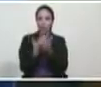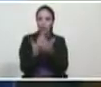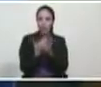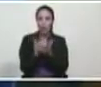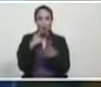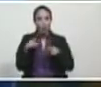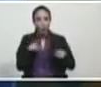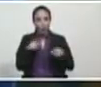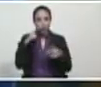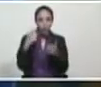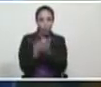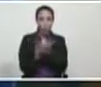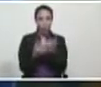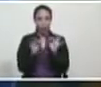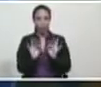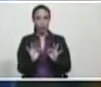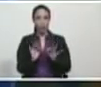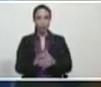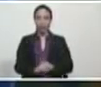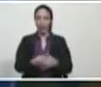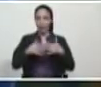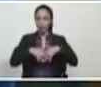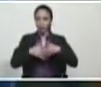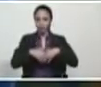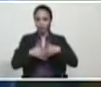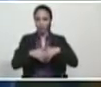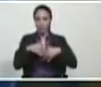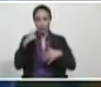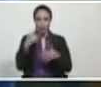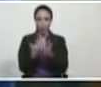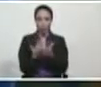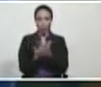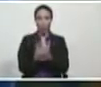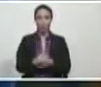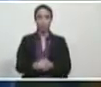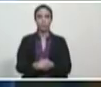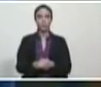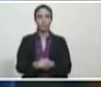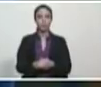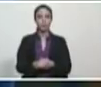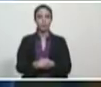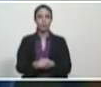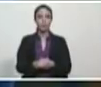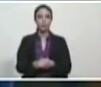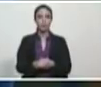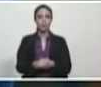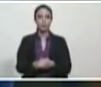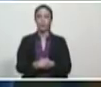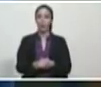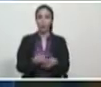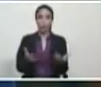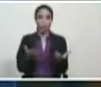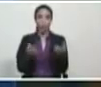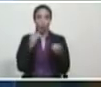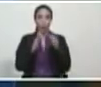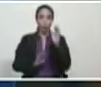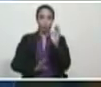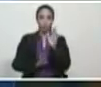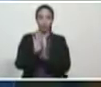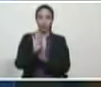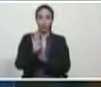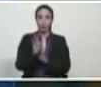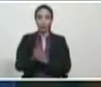cuerpo propio, identidad propia al motor automotriz, sin lugar a duda constituye una política revolucionaria para el impulso